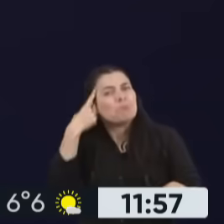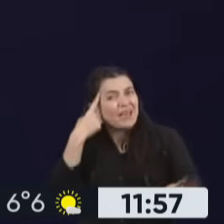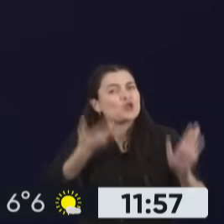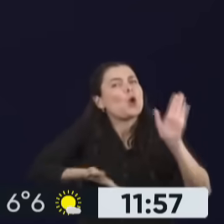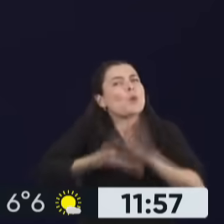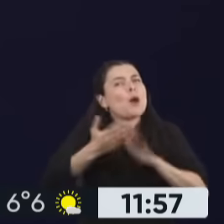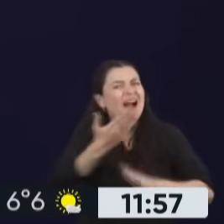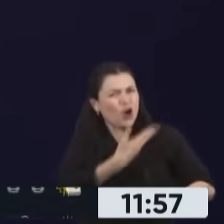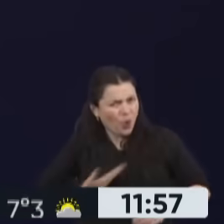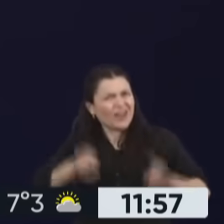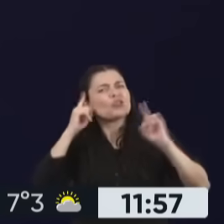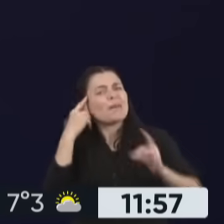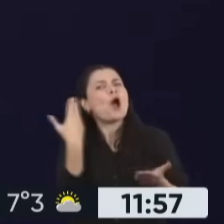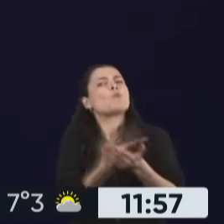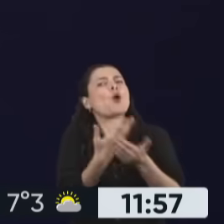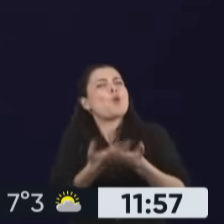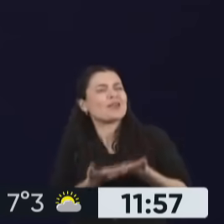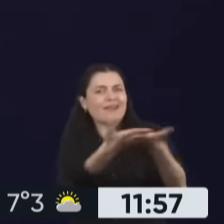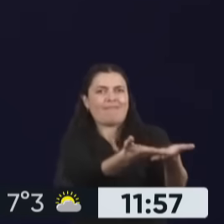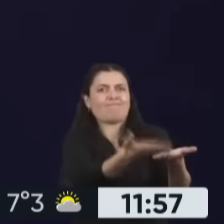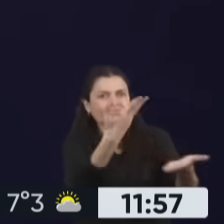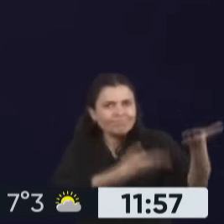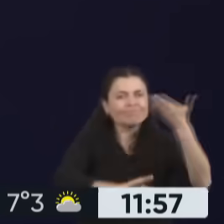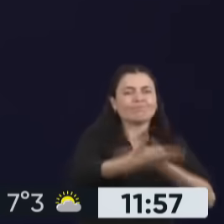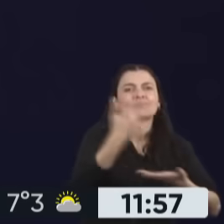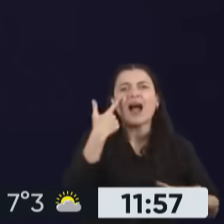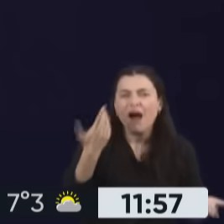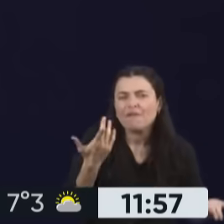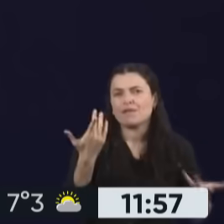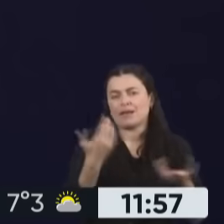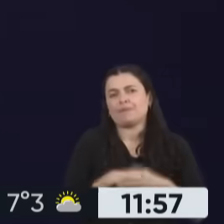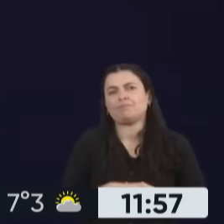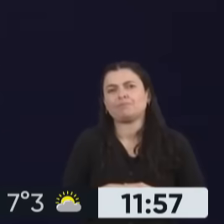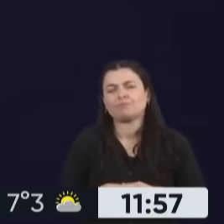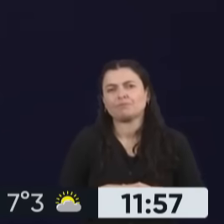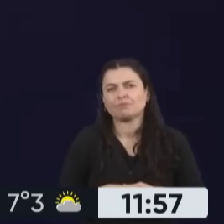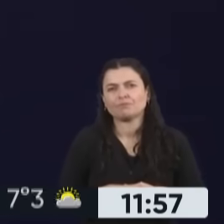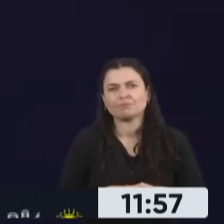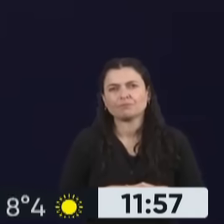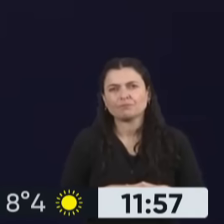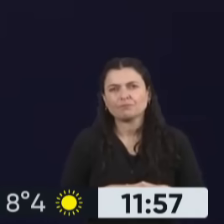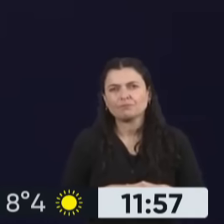contrapropuesta. Nosotros, en esa contrapropuesta que se llegue a realizar,